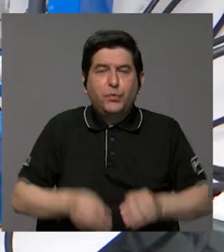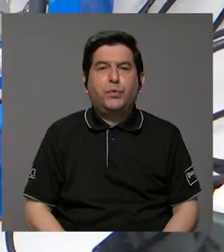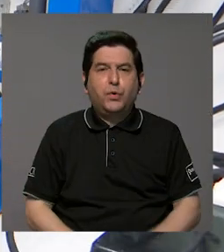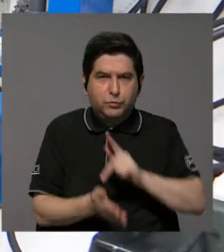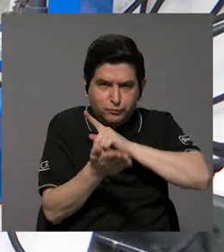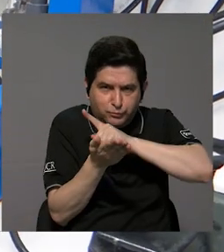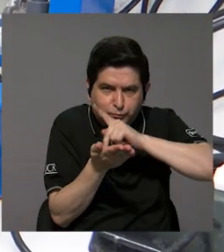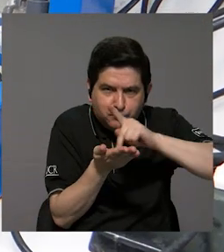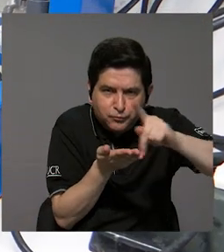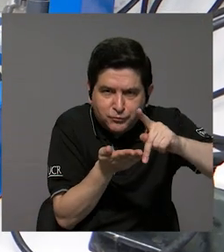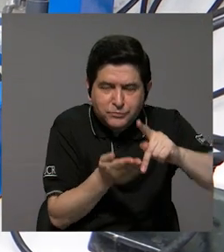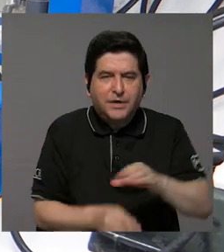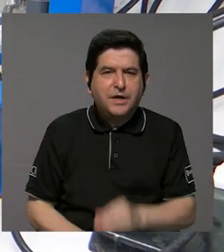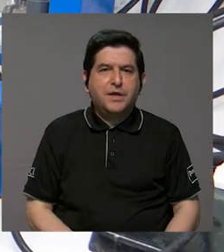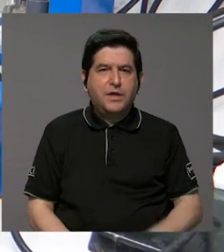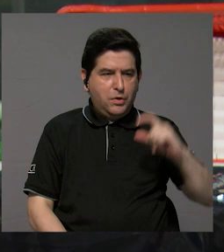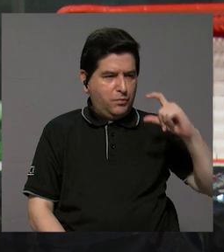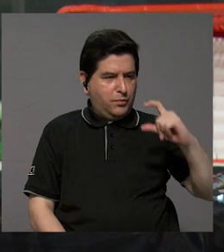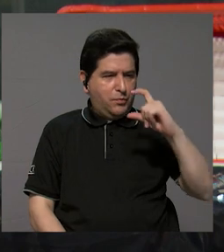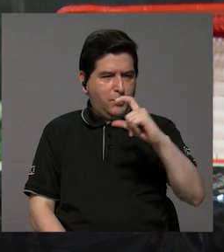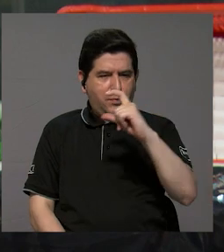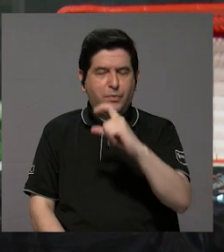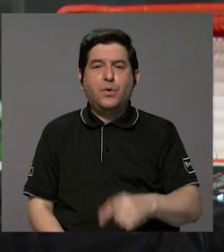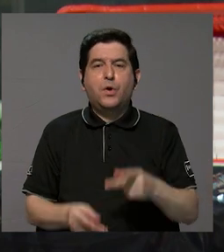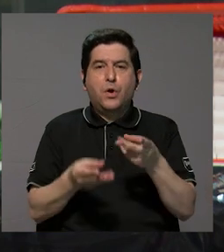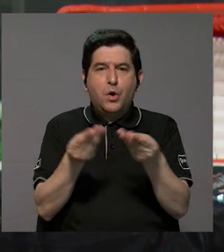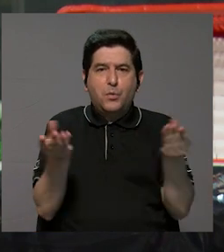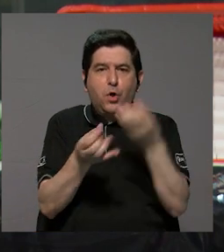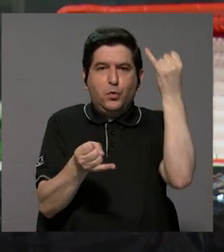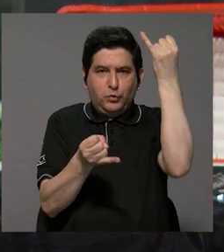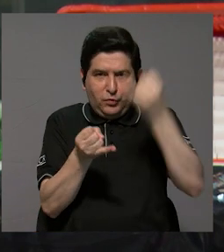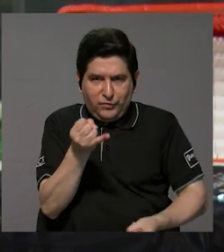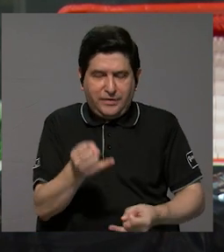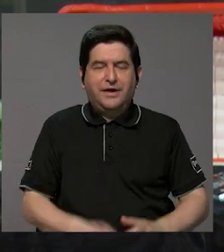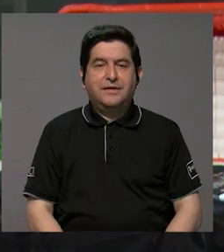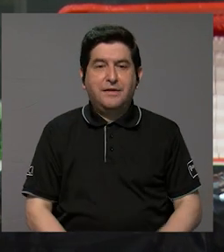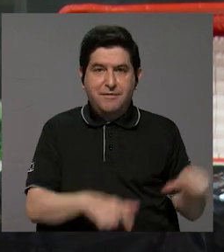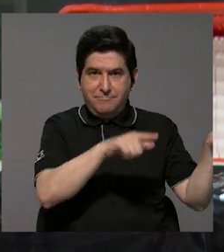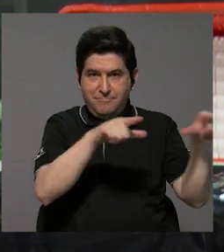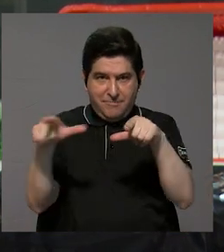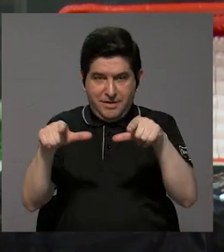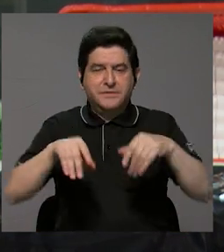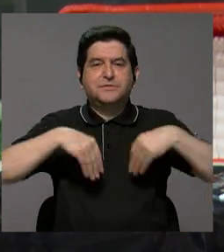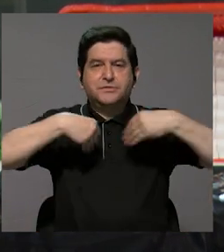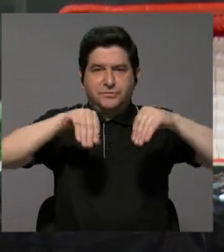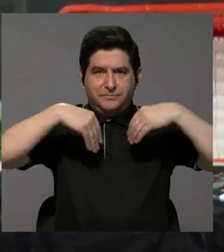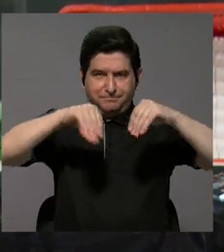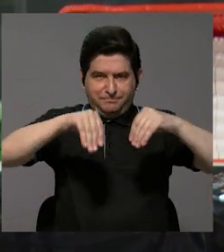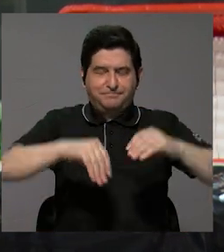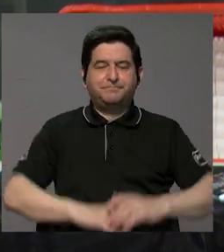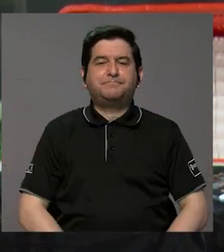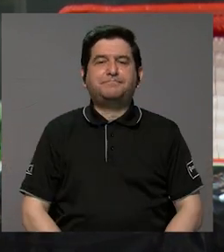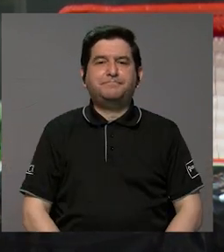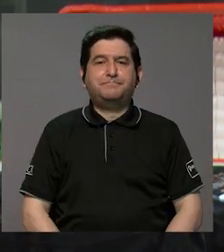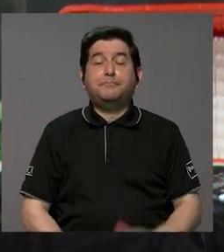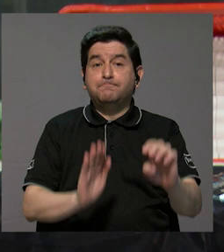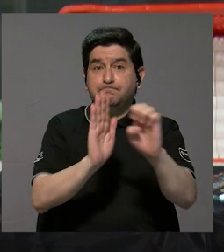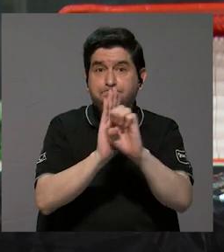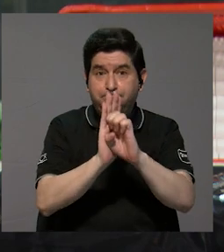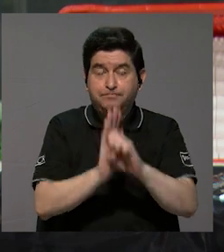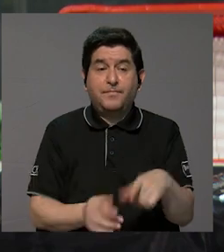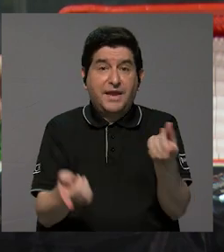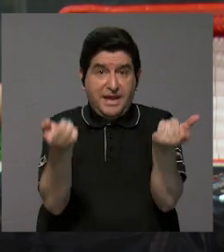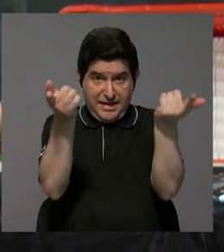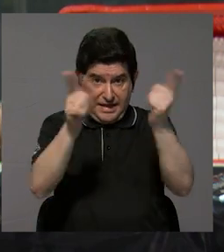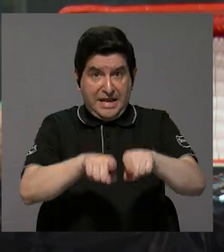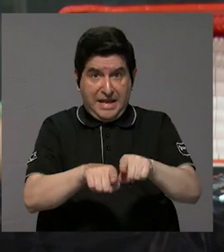purificación y envase hasta obtener el producto final listo para la venta. Entonces, por ejemplo, en